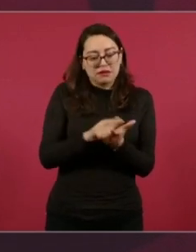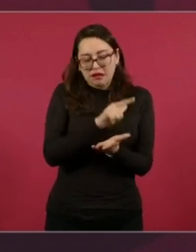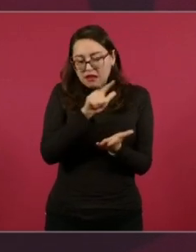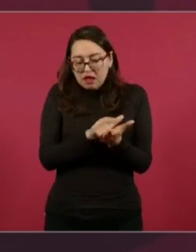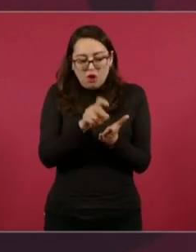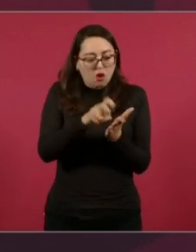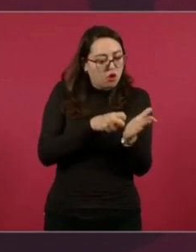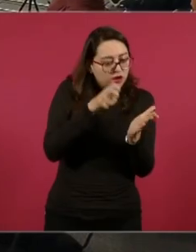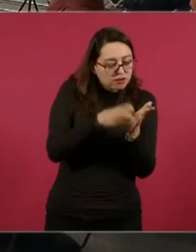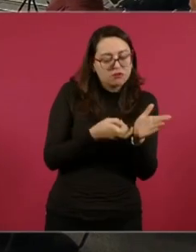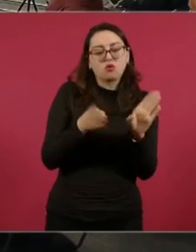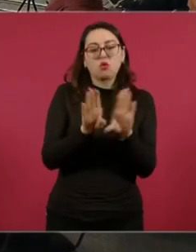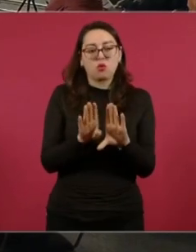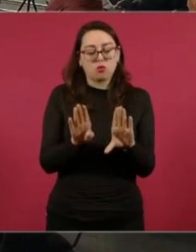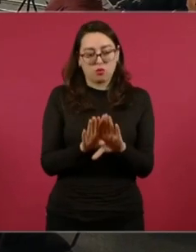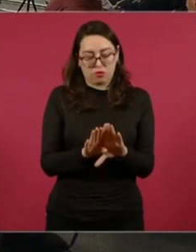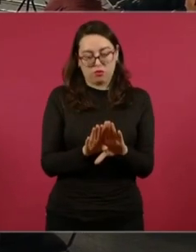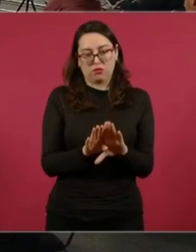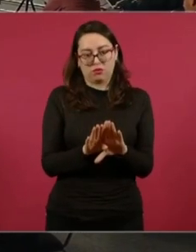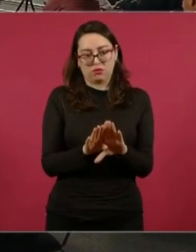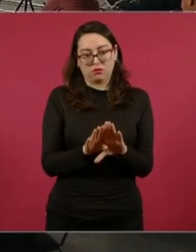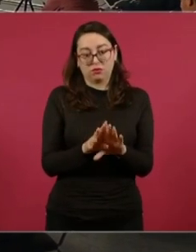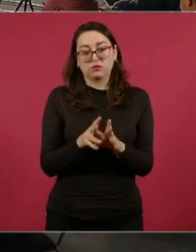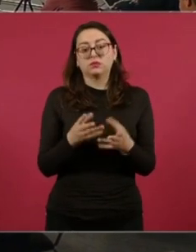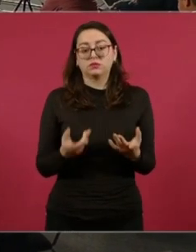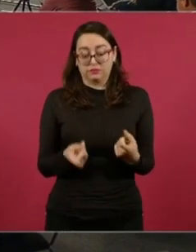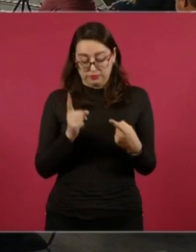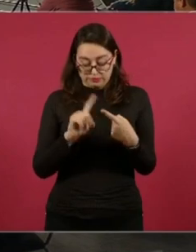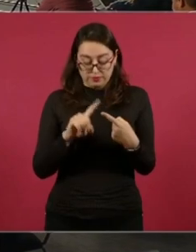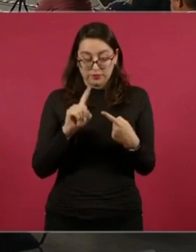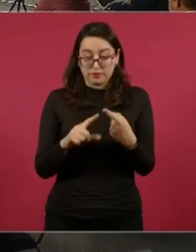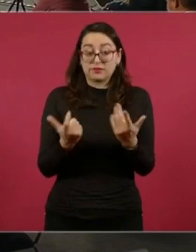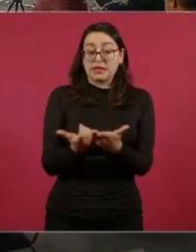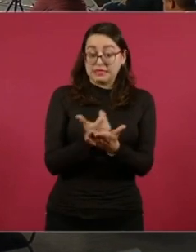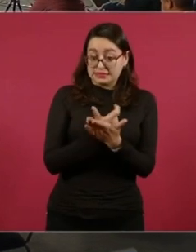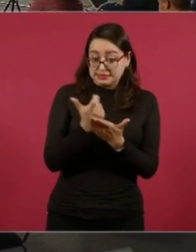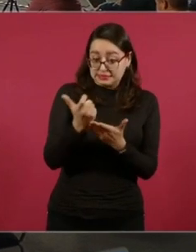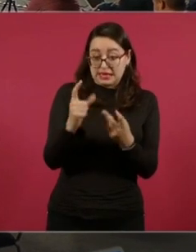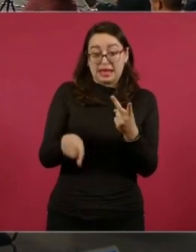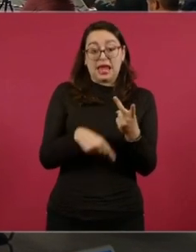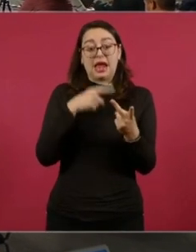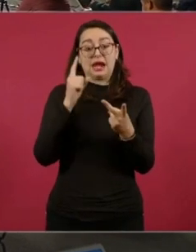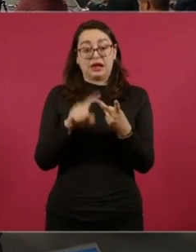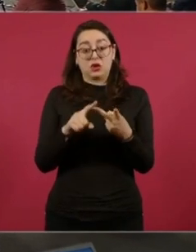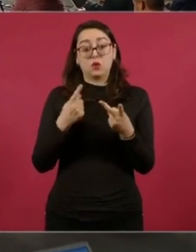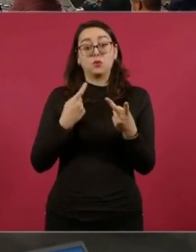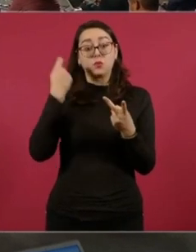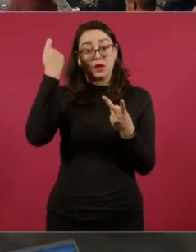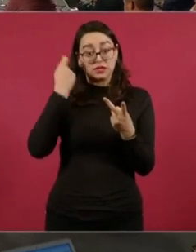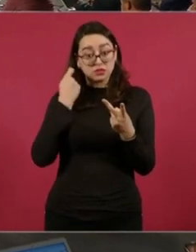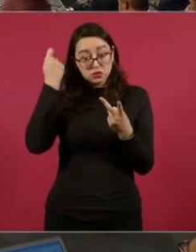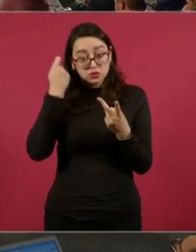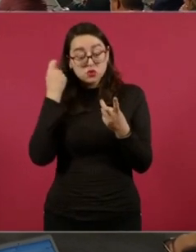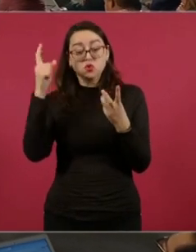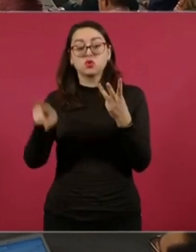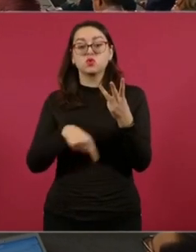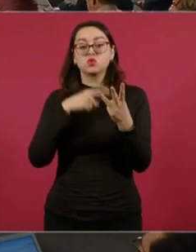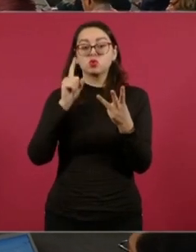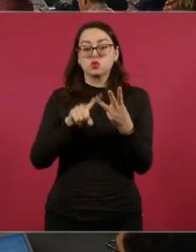porque incluye lo salarial, incluye pensiones, lo de